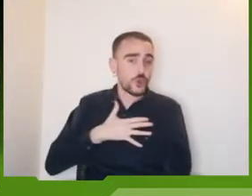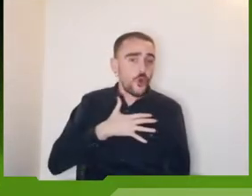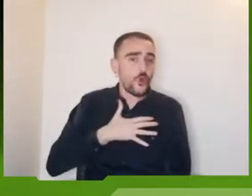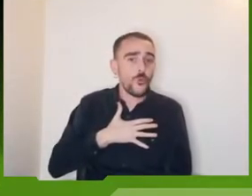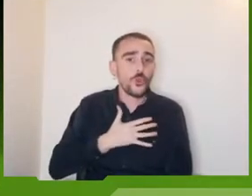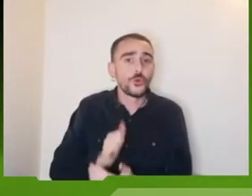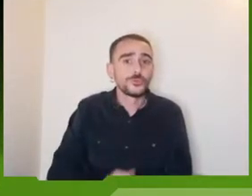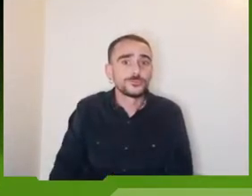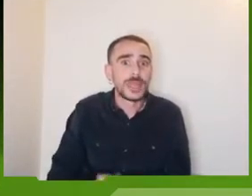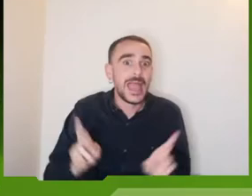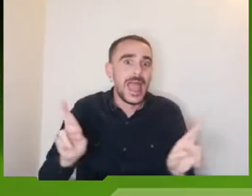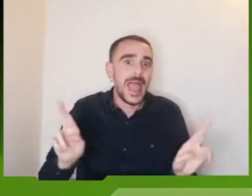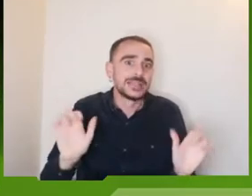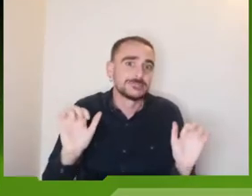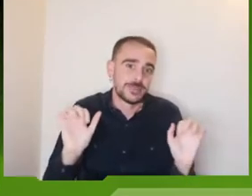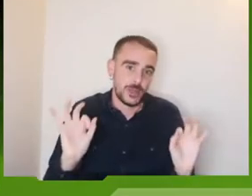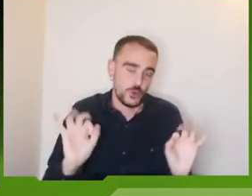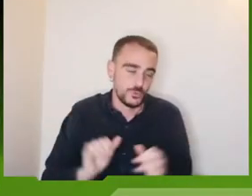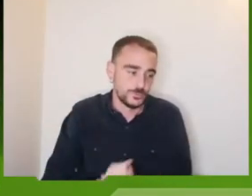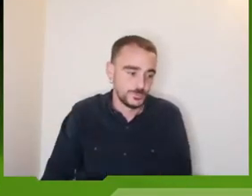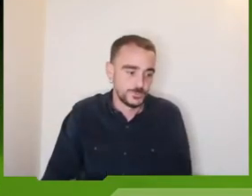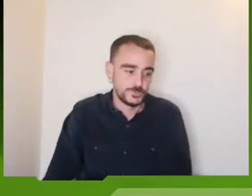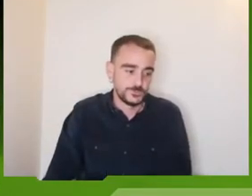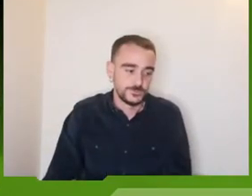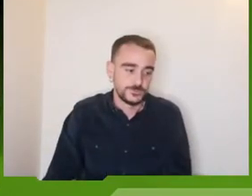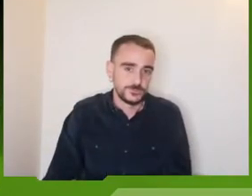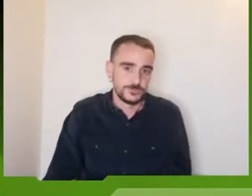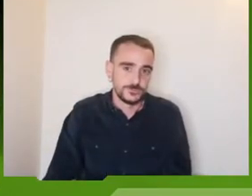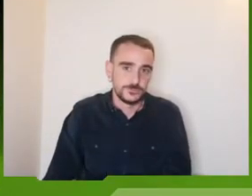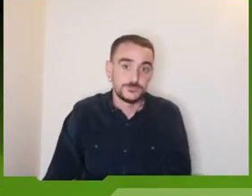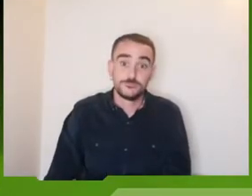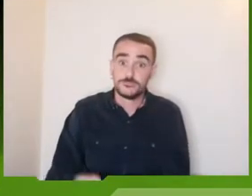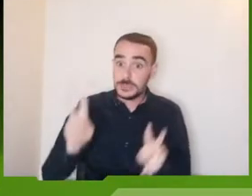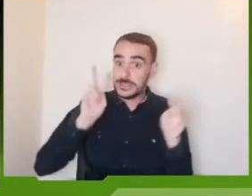A ver, se ve guay. Mirad, qué Sí, bonita. súper.